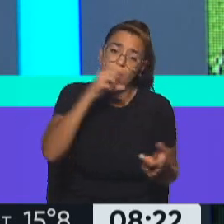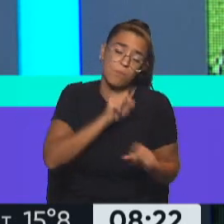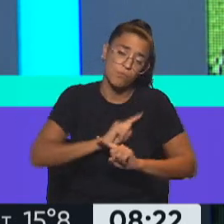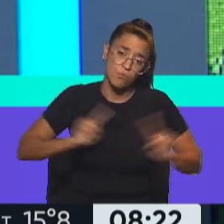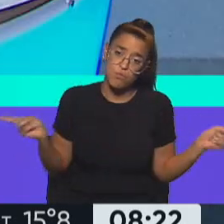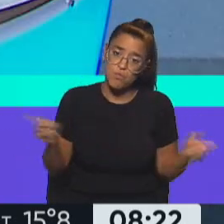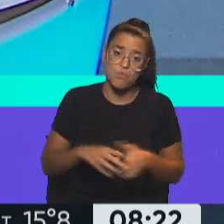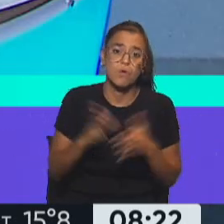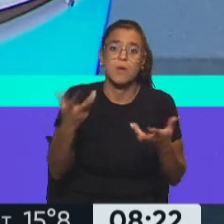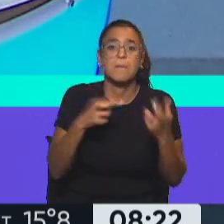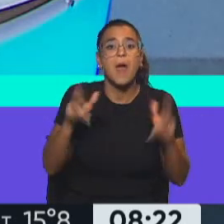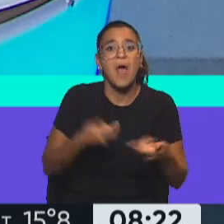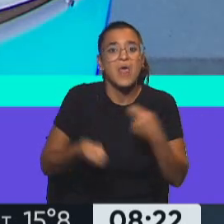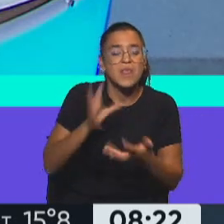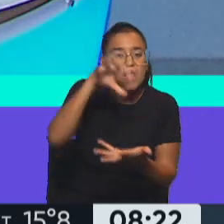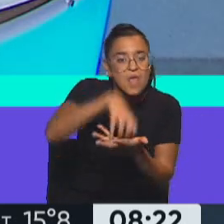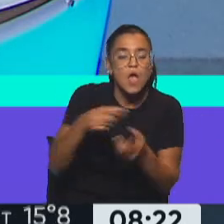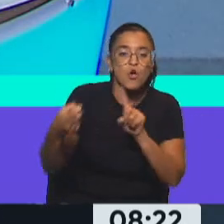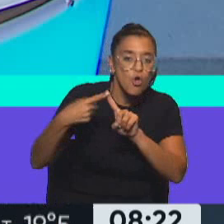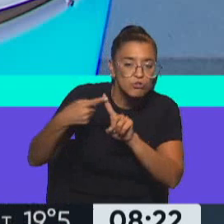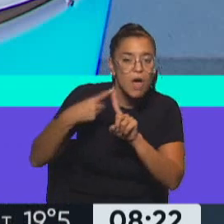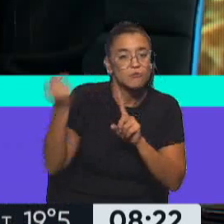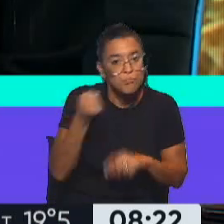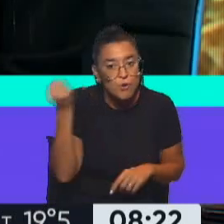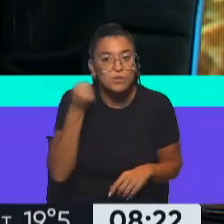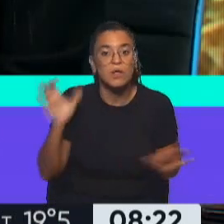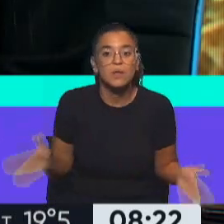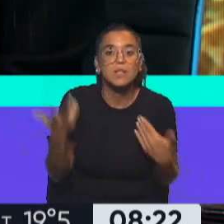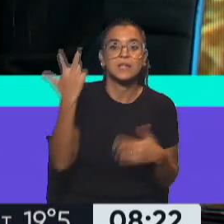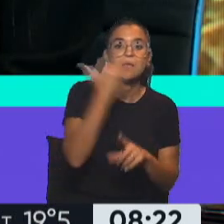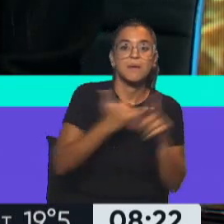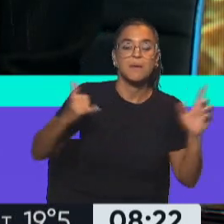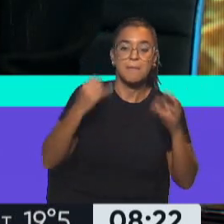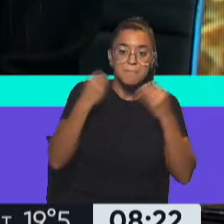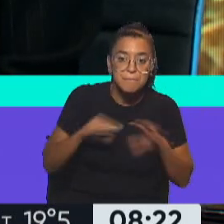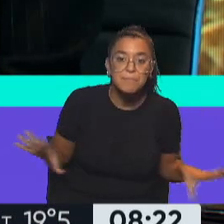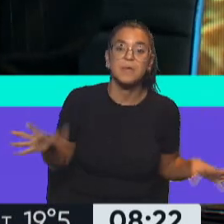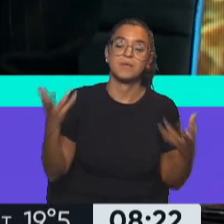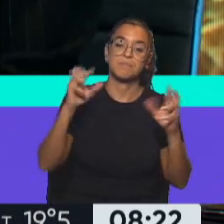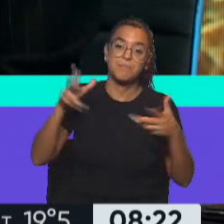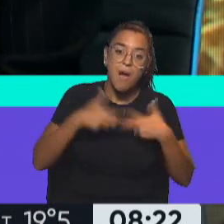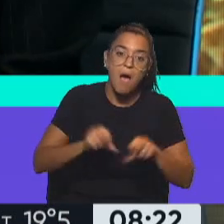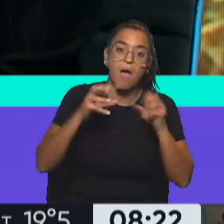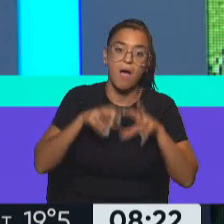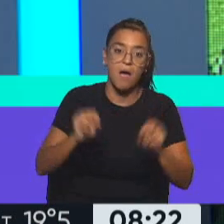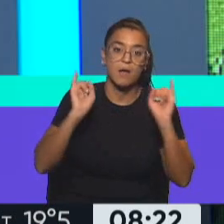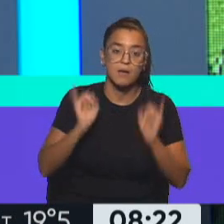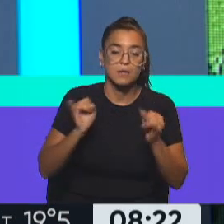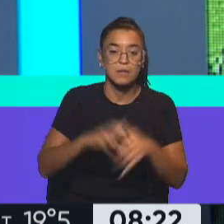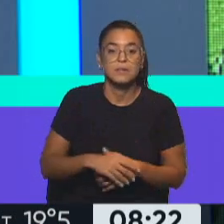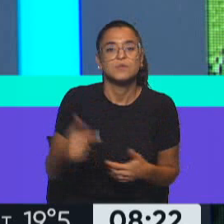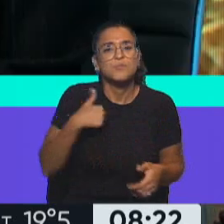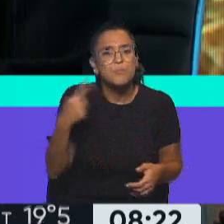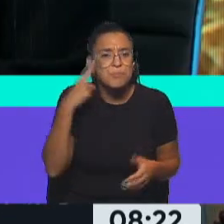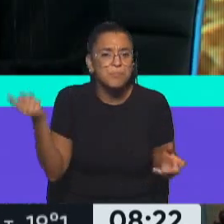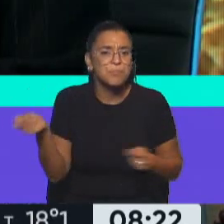Y con todo lo que implica la panadería en el barrio, ¿no? El contacto permanente, el que se levanta a las 3:30 para empezar a hacer el pan, la terminamos siempre, imagino